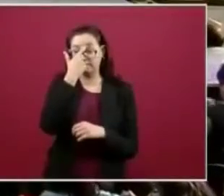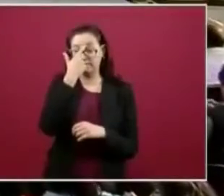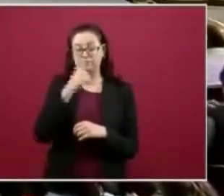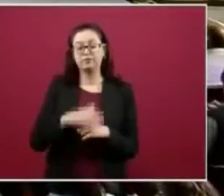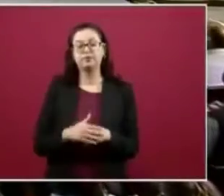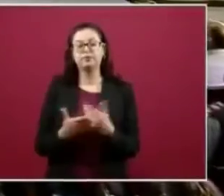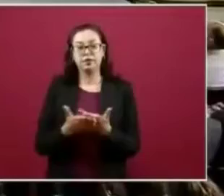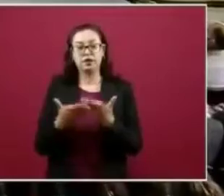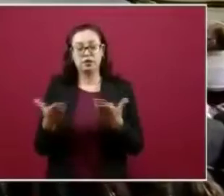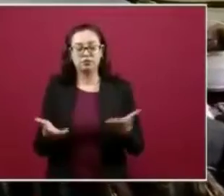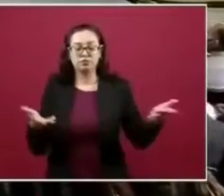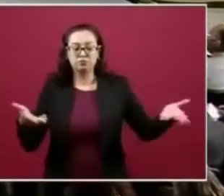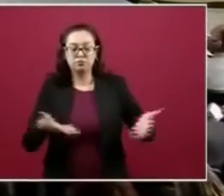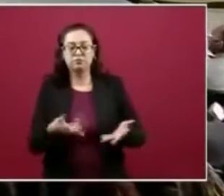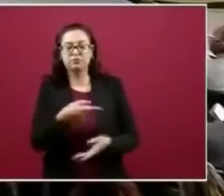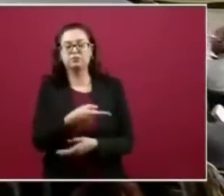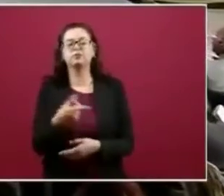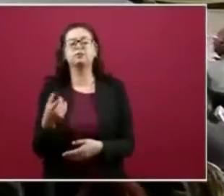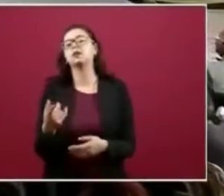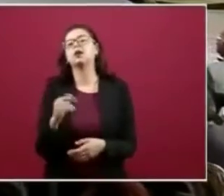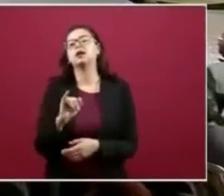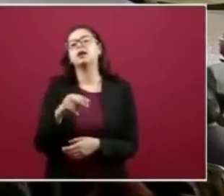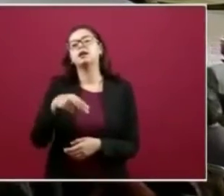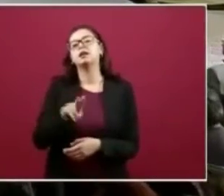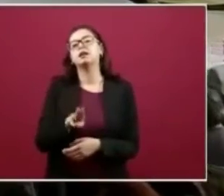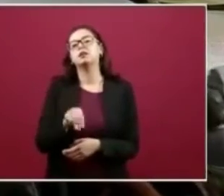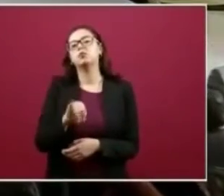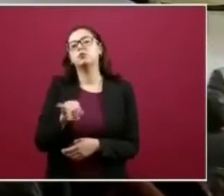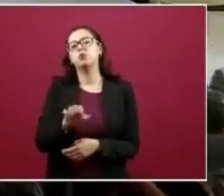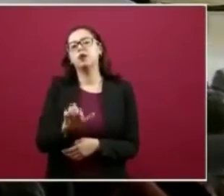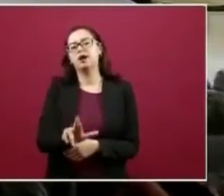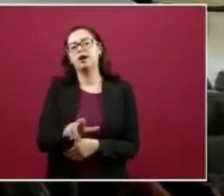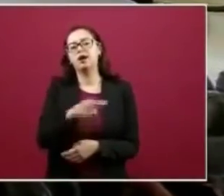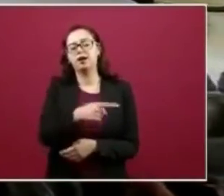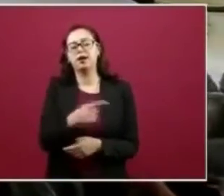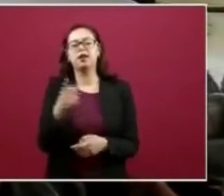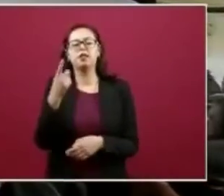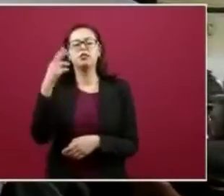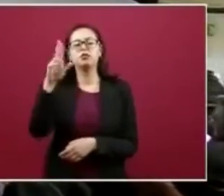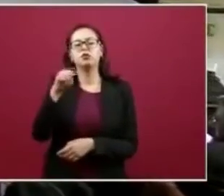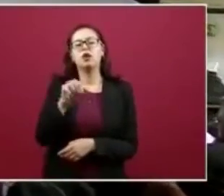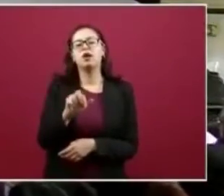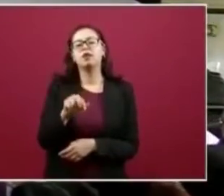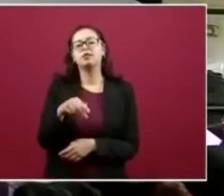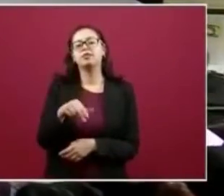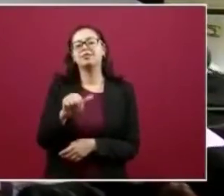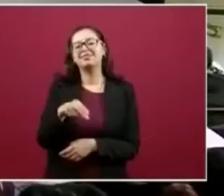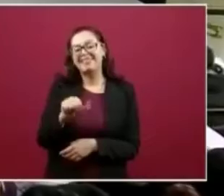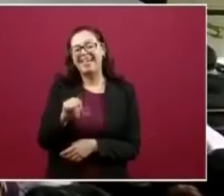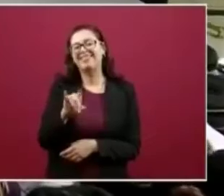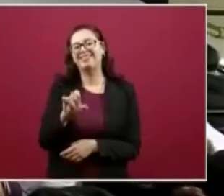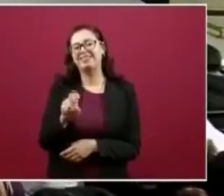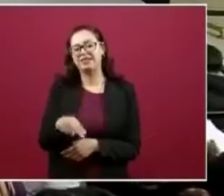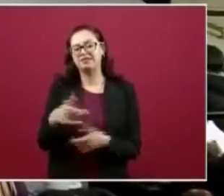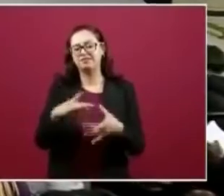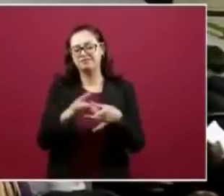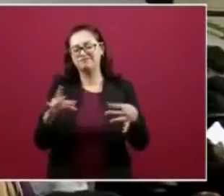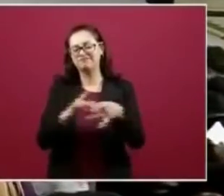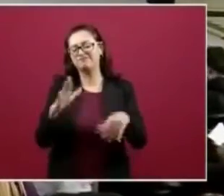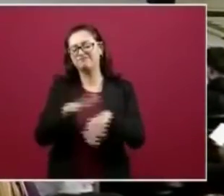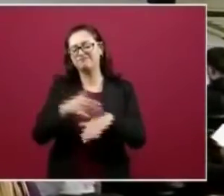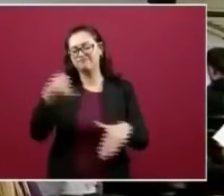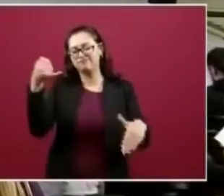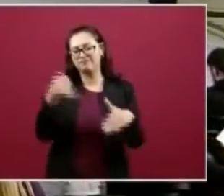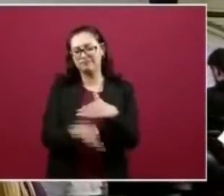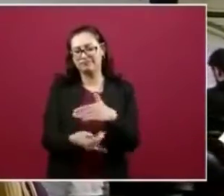titular del Instituto Nacional de las Mujeres, la doctora Nadine Gassman, quien dará los pormenores y las